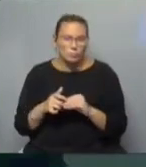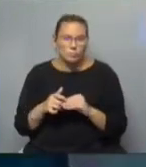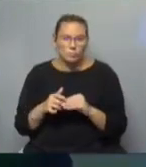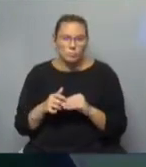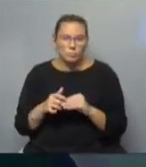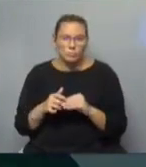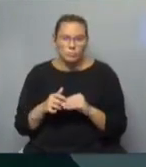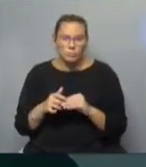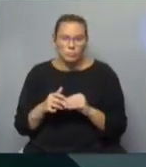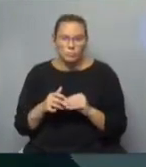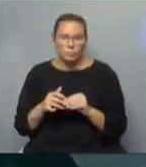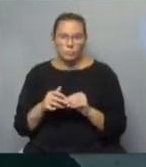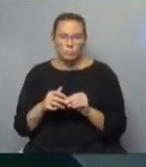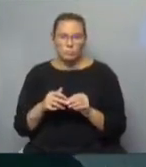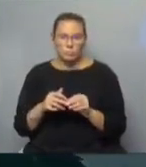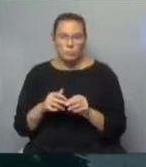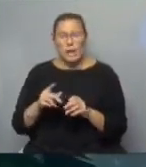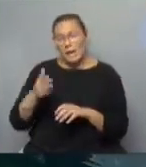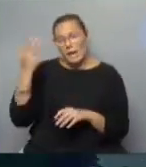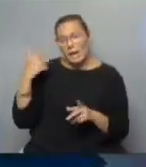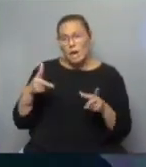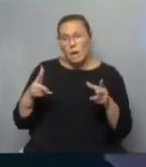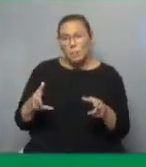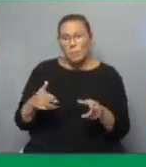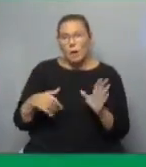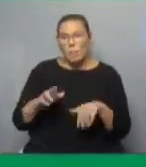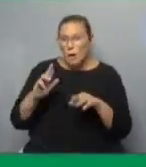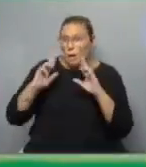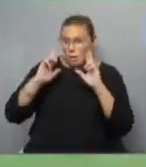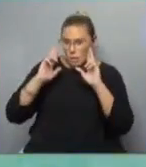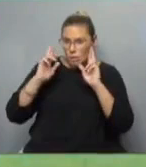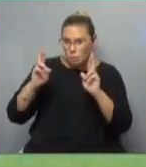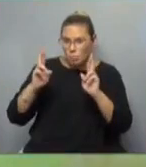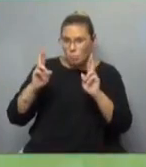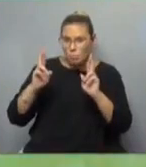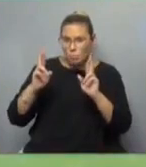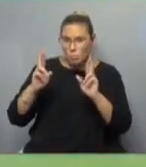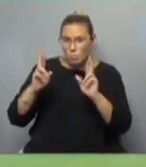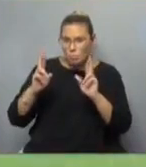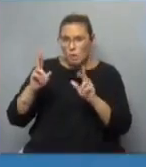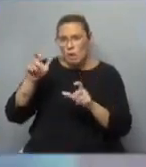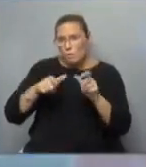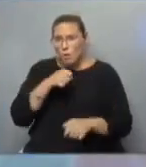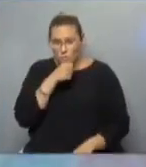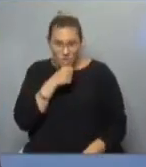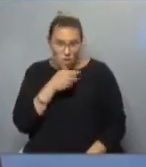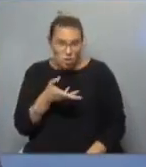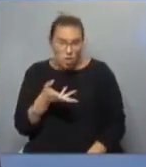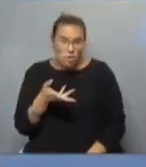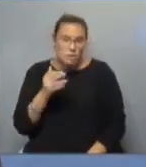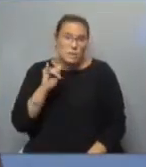pero hubo otra época donde eran más respetados los viejos, ¿no? Sí,